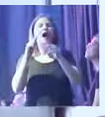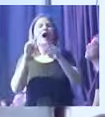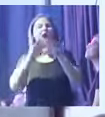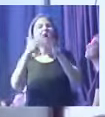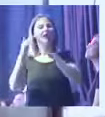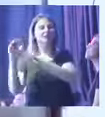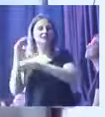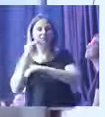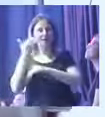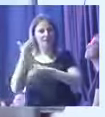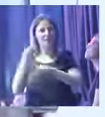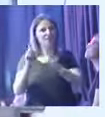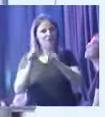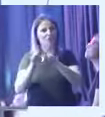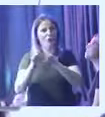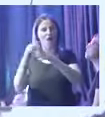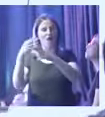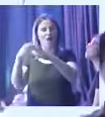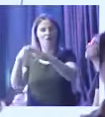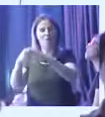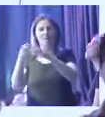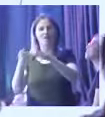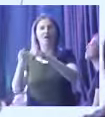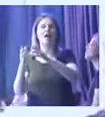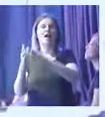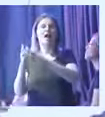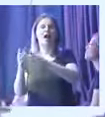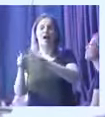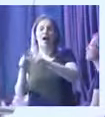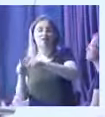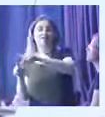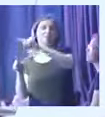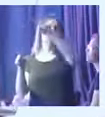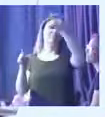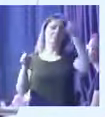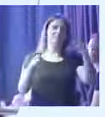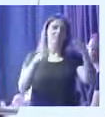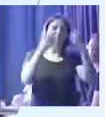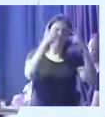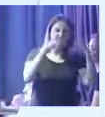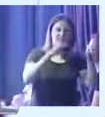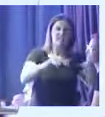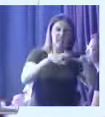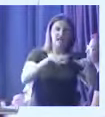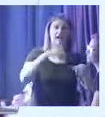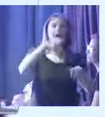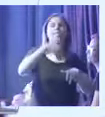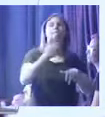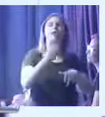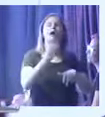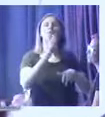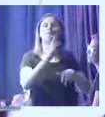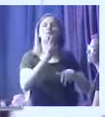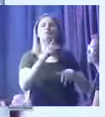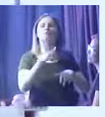lleva ese mismo nombre, hasta la chacra mapuche de César Vega, también